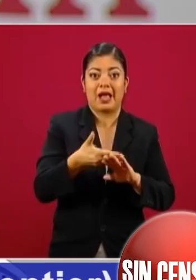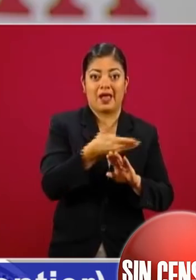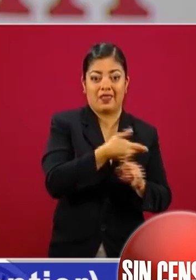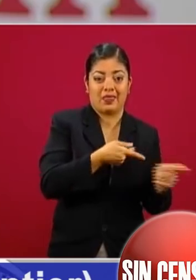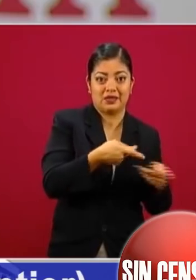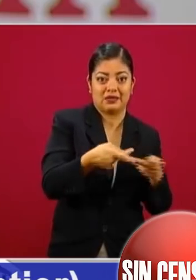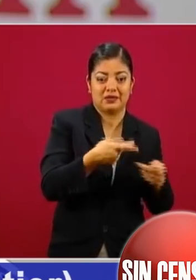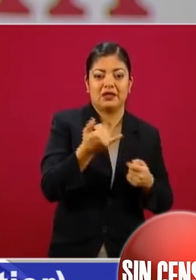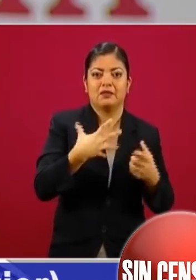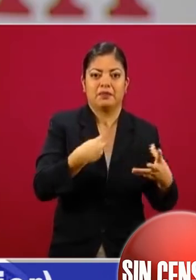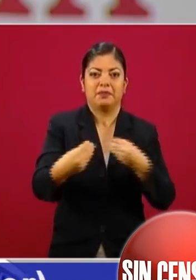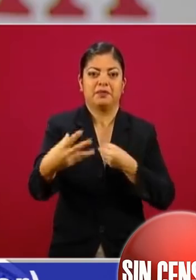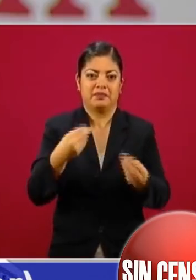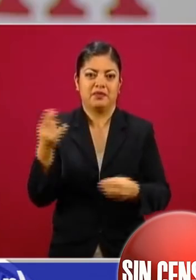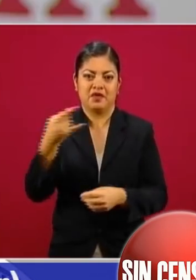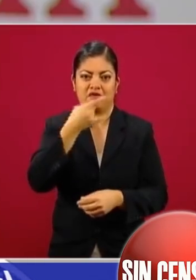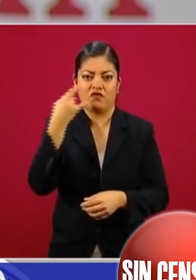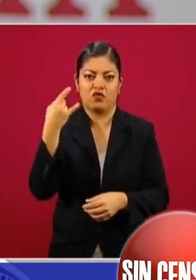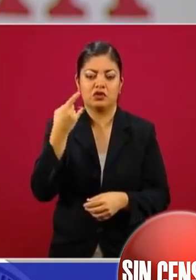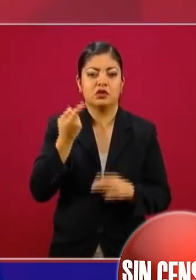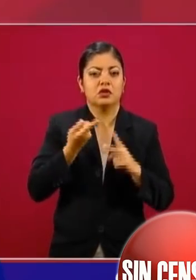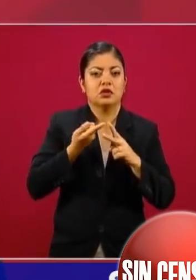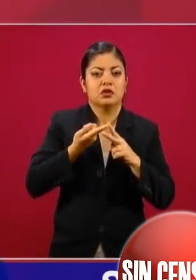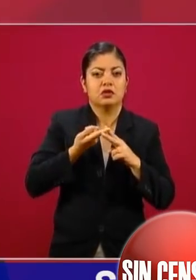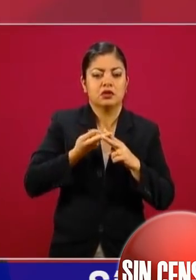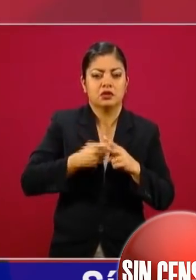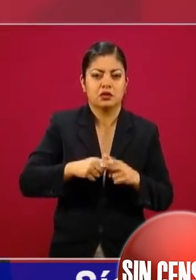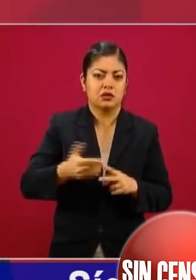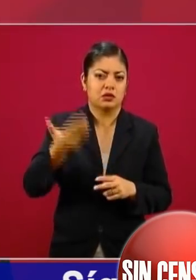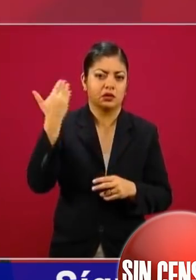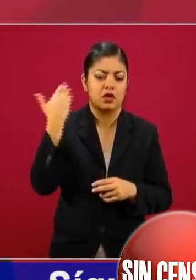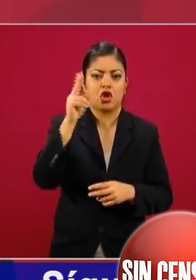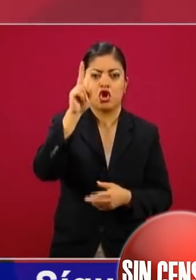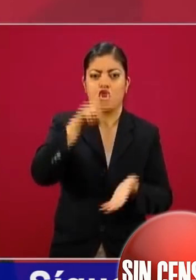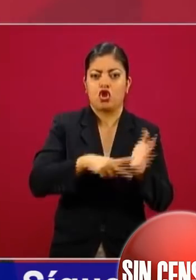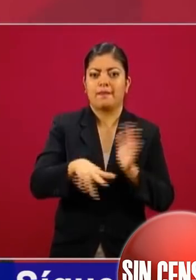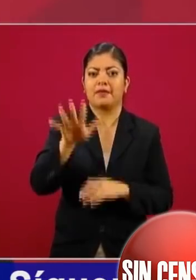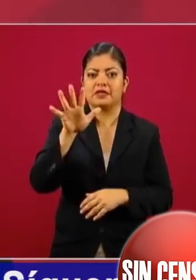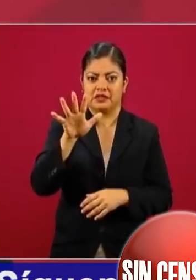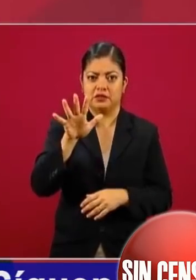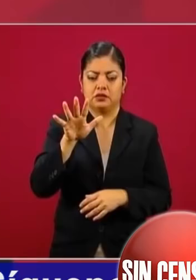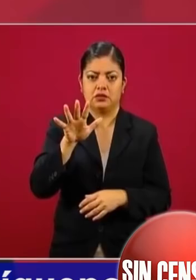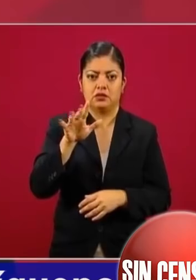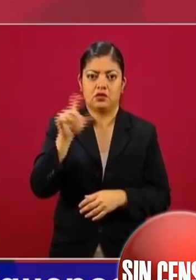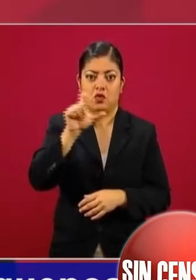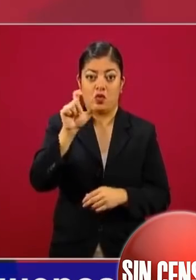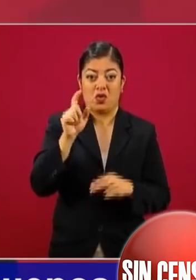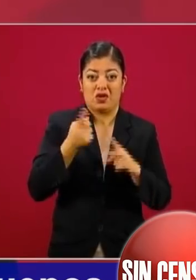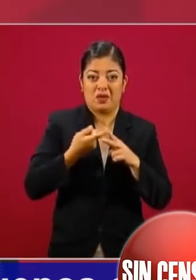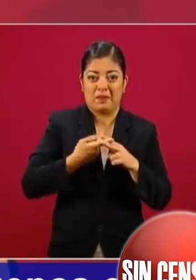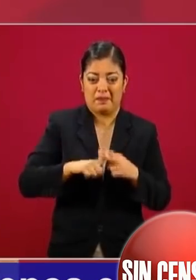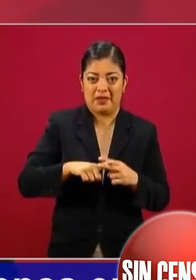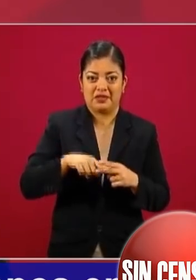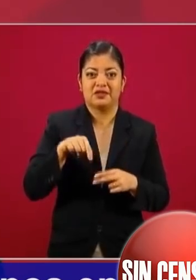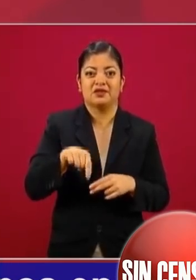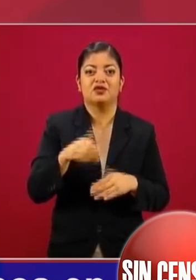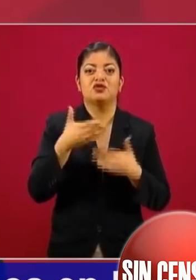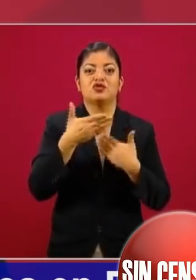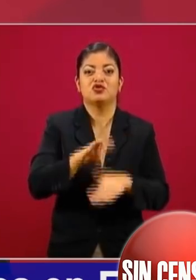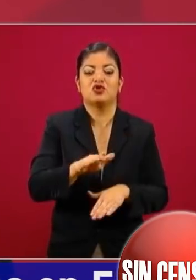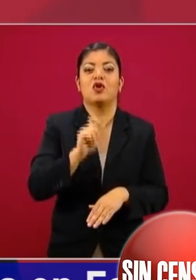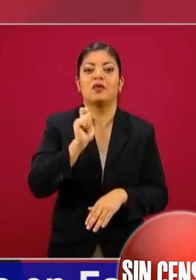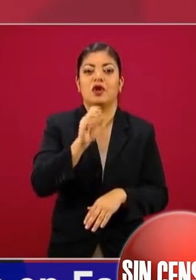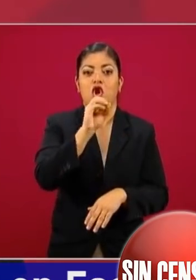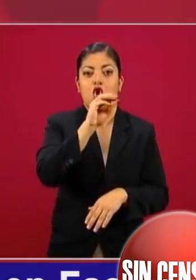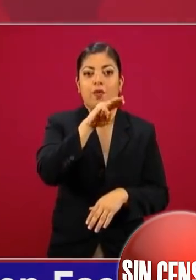ante la Pandemia de Influenza. Esto se estableció en 2005, precisamente cuando empezó este marco referencial de la